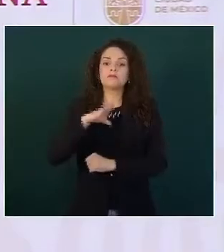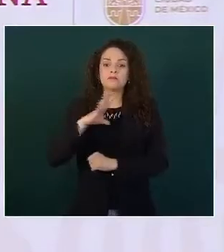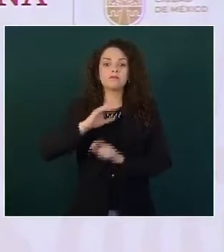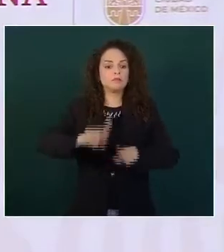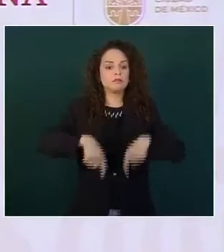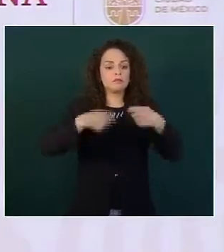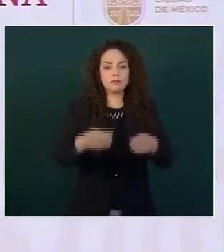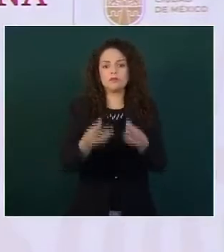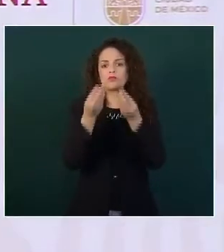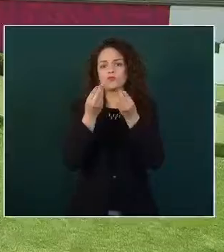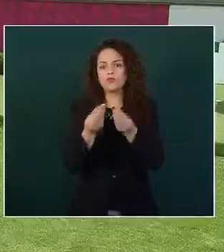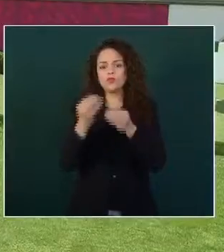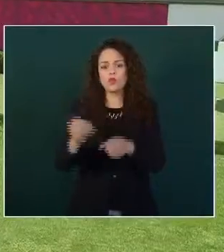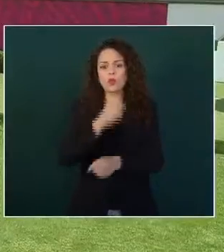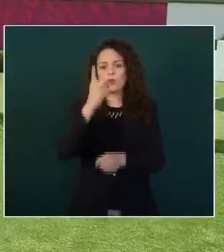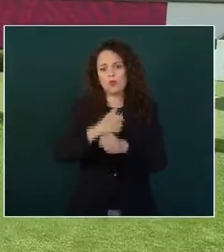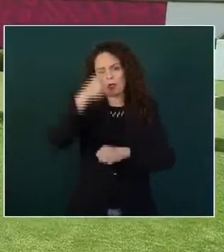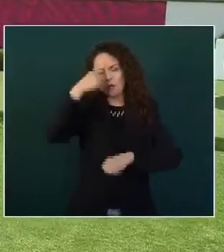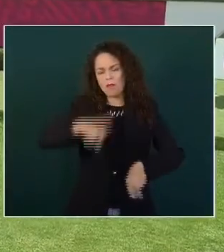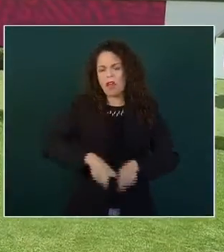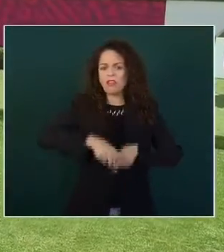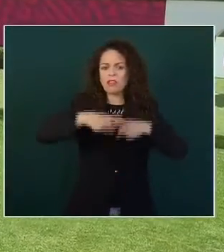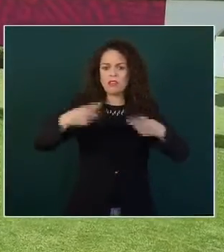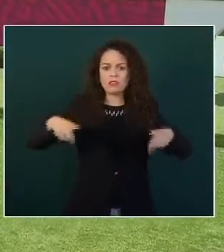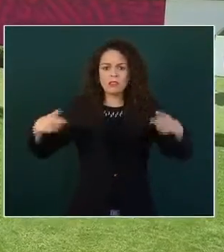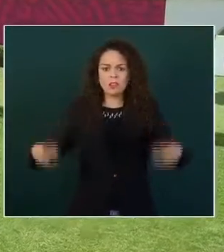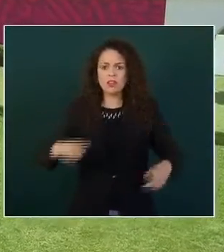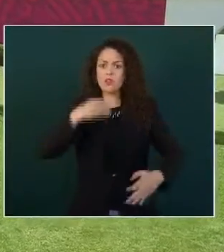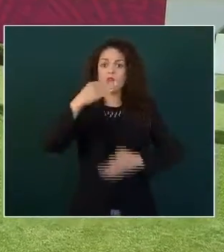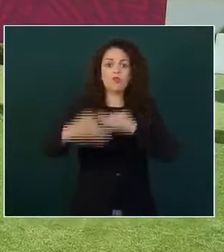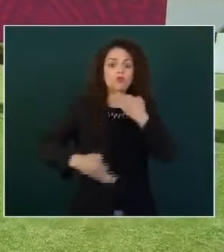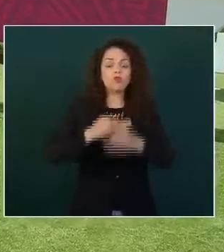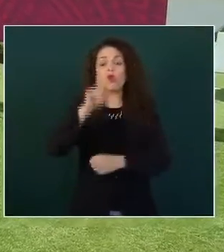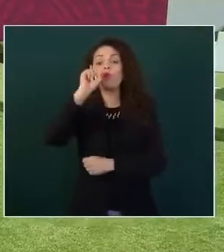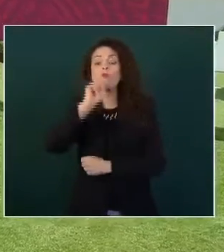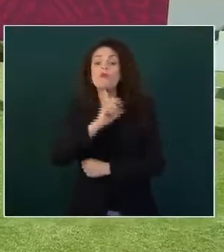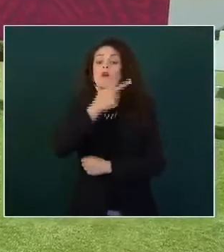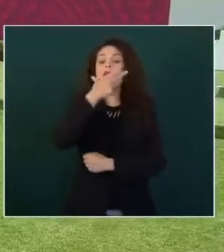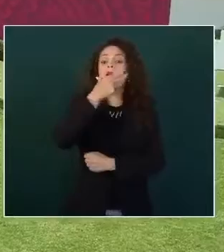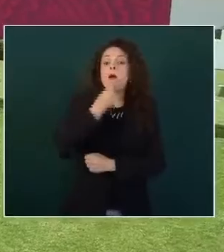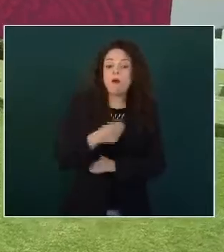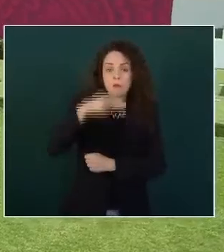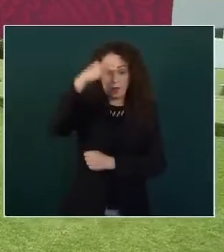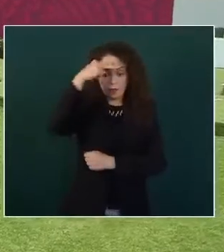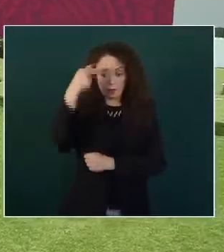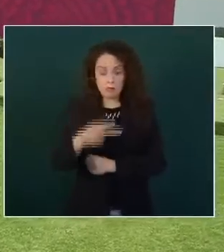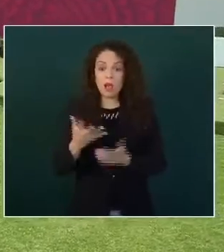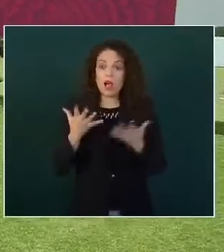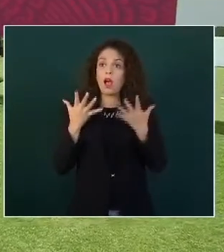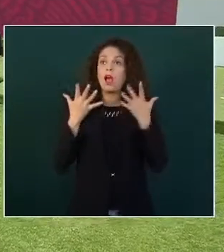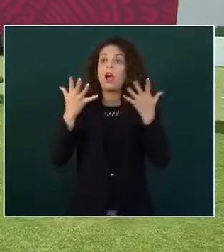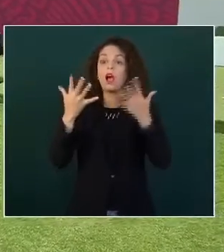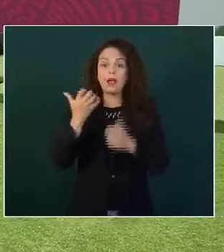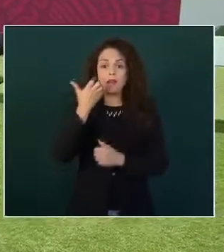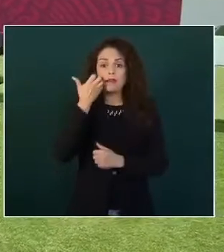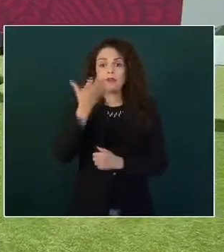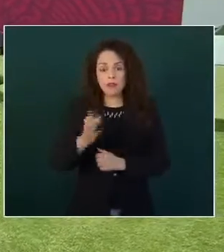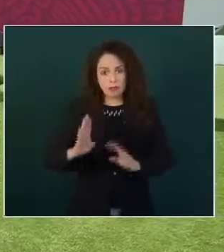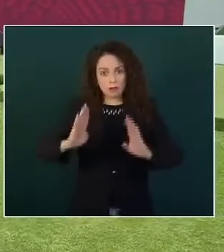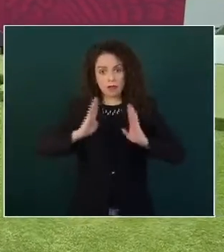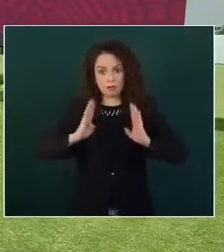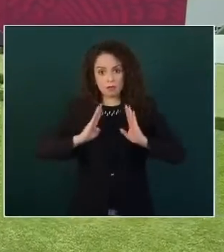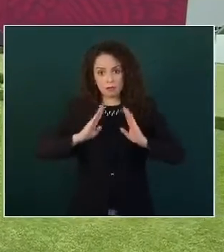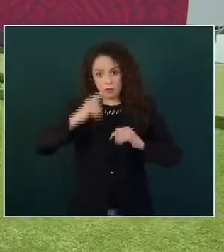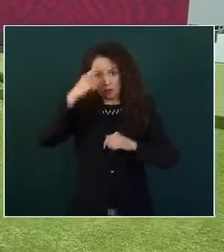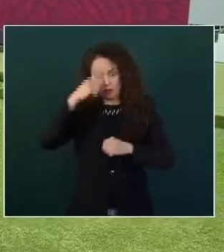oportunidades de desarrollo para todo aquel mexicano, hombre o mujer, que aspira a servir al país desde sus